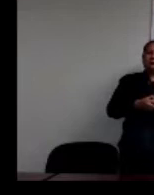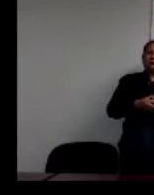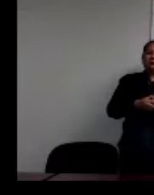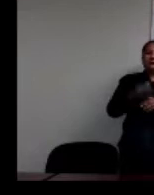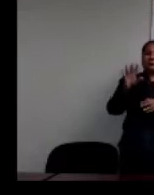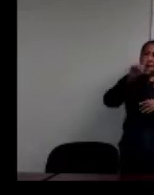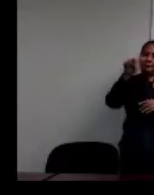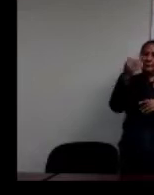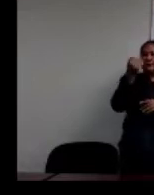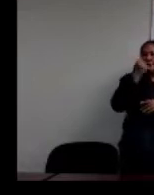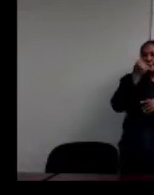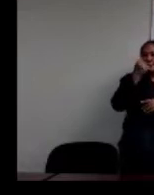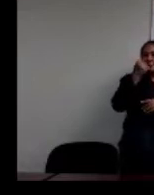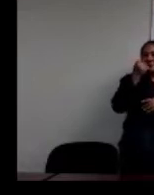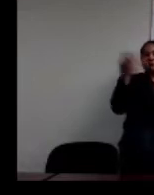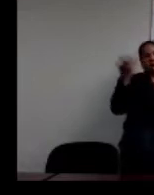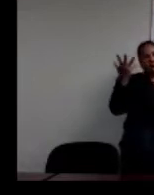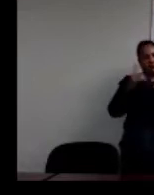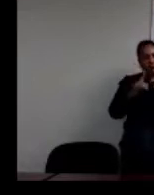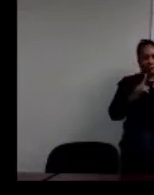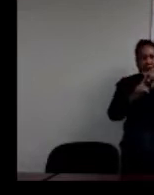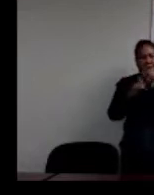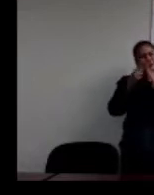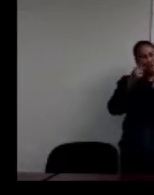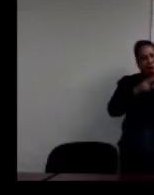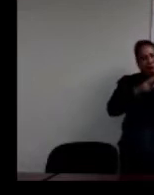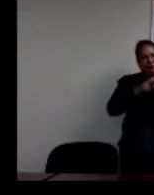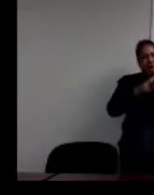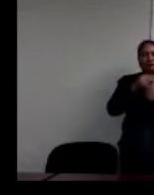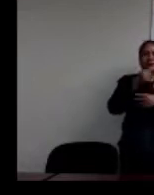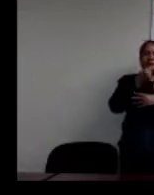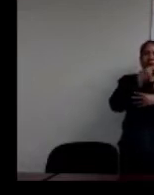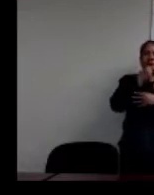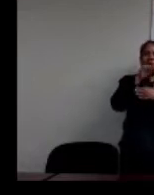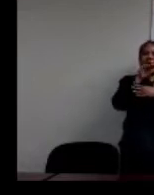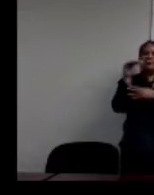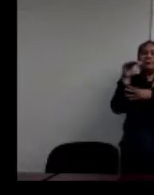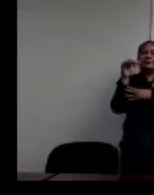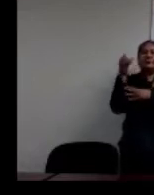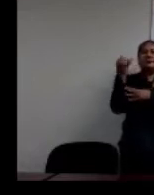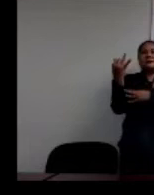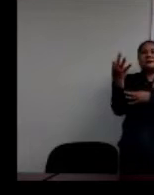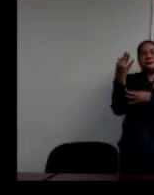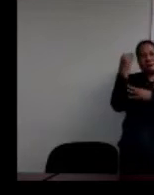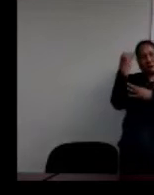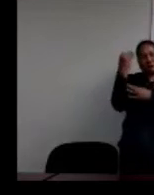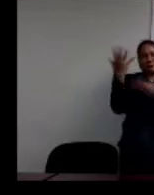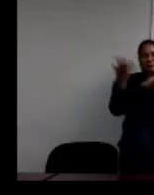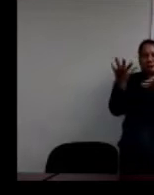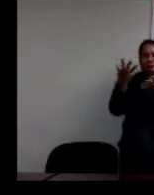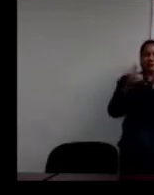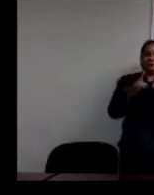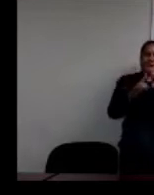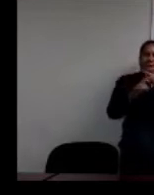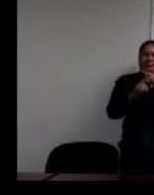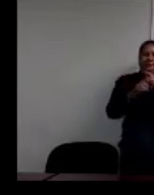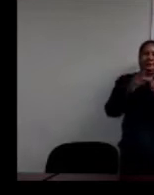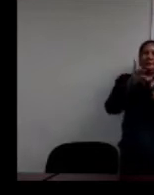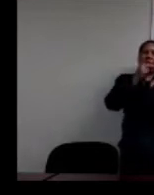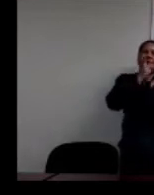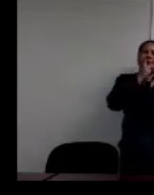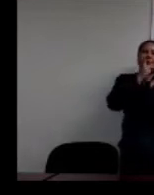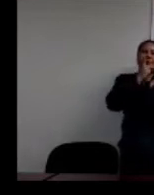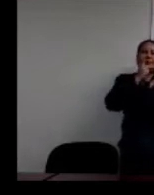de comer vamos a hacer la tarea, esa es la regla. El límite es cuánto tiempo tienes para. Si un papá